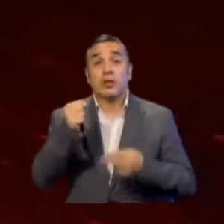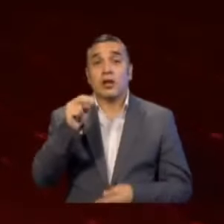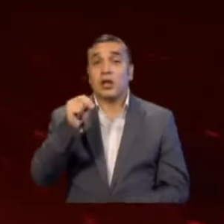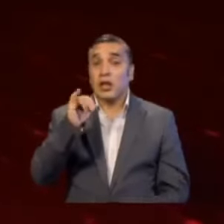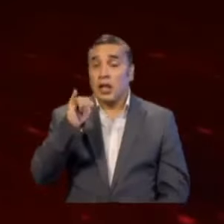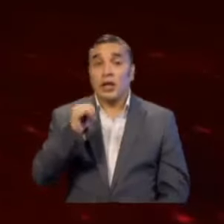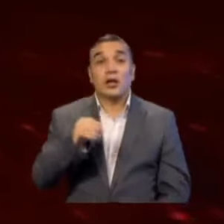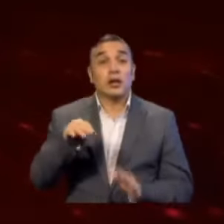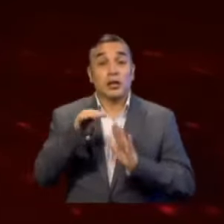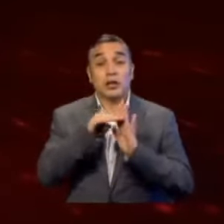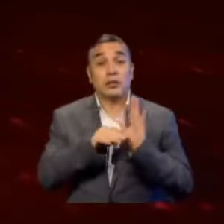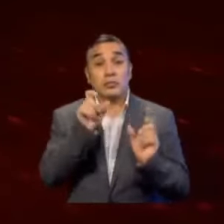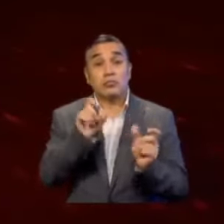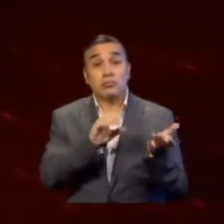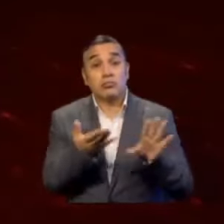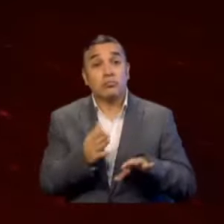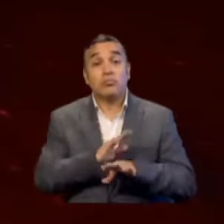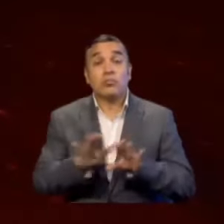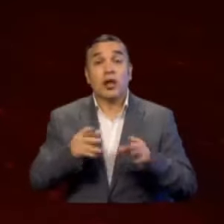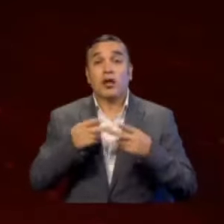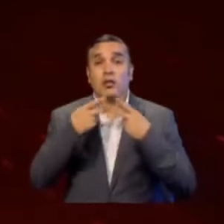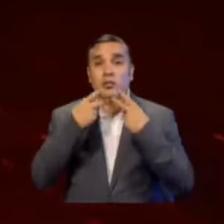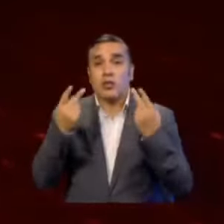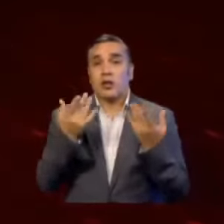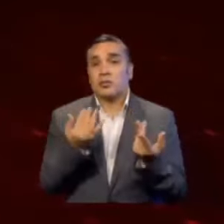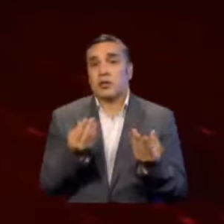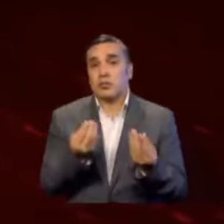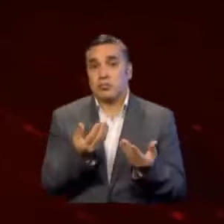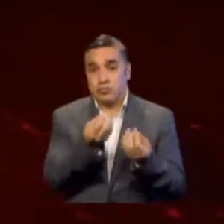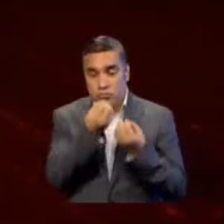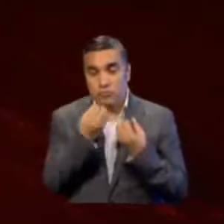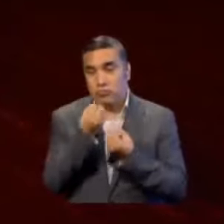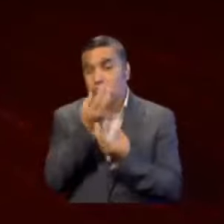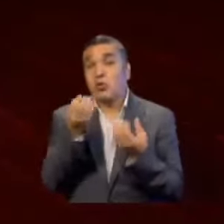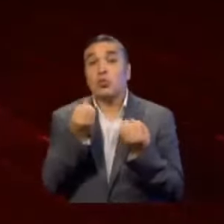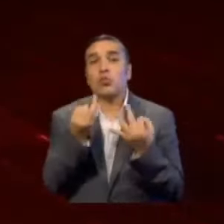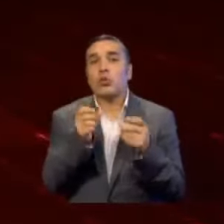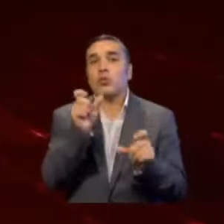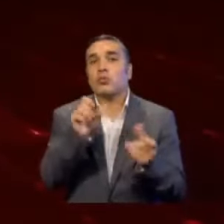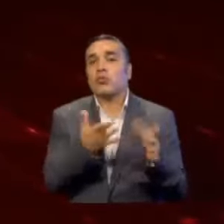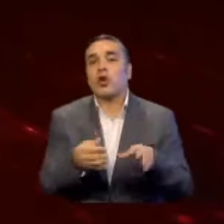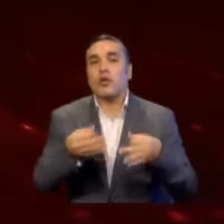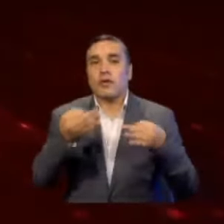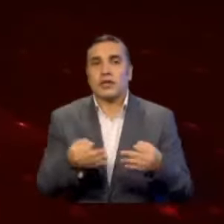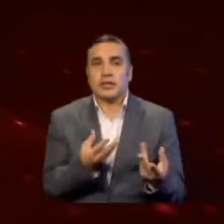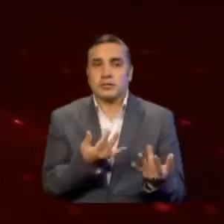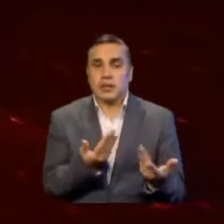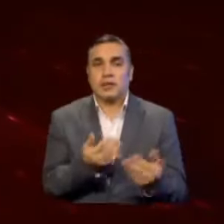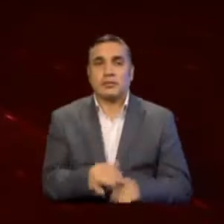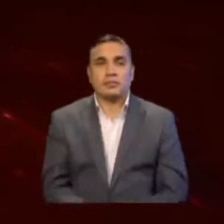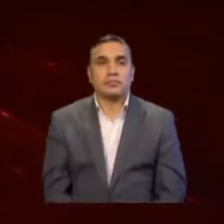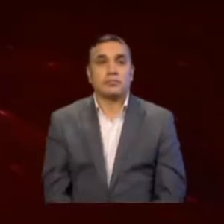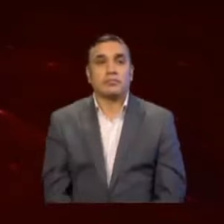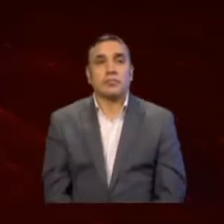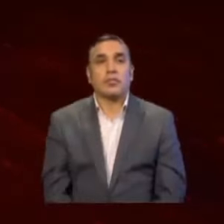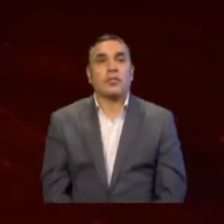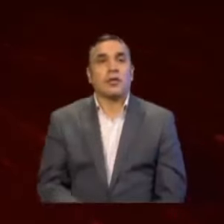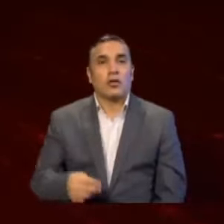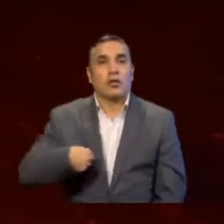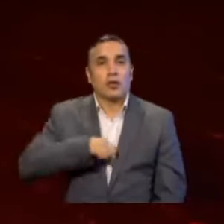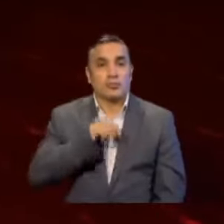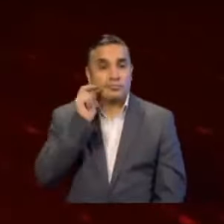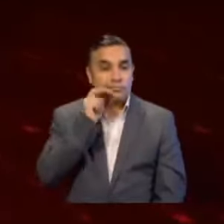Recordemos que la lista de fallecidos también se las está actualizando y el número de fallecidos también minuto a minuto. Es lo que se está